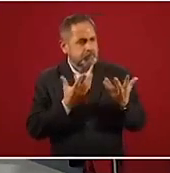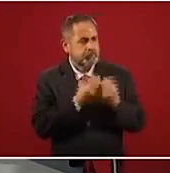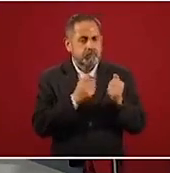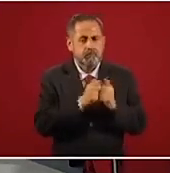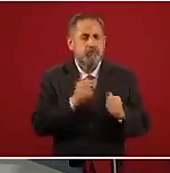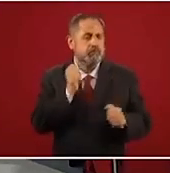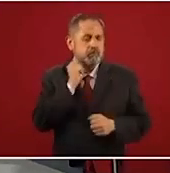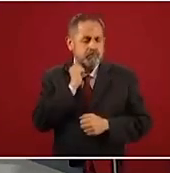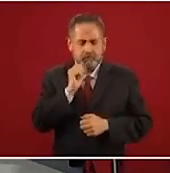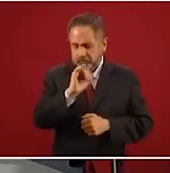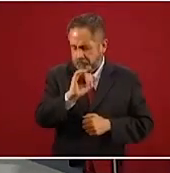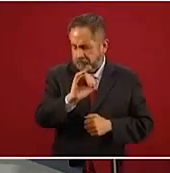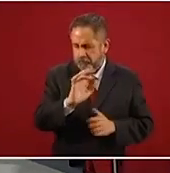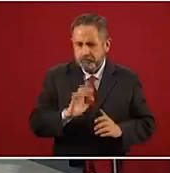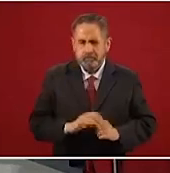senadores, sí.